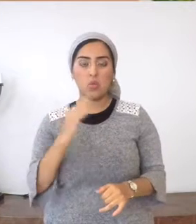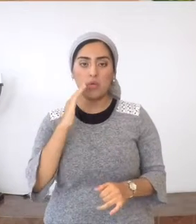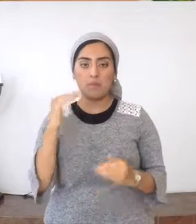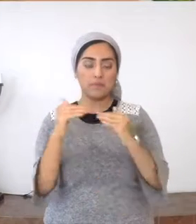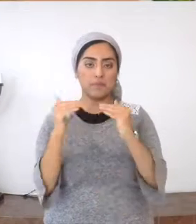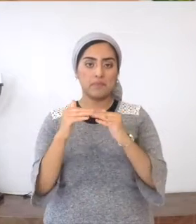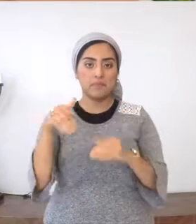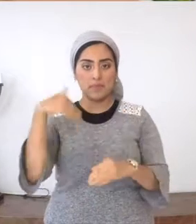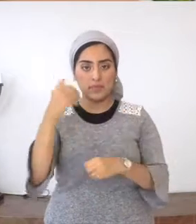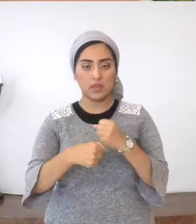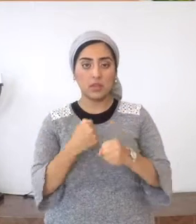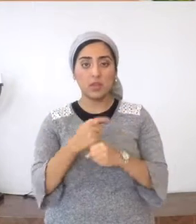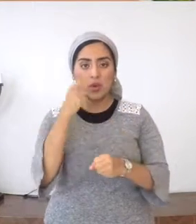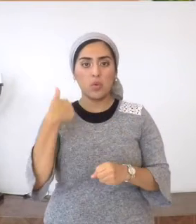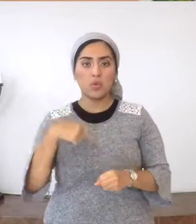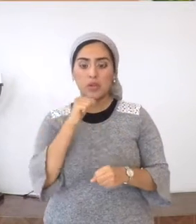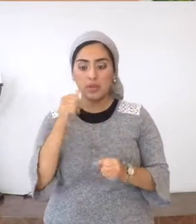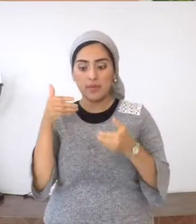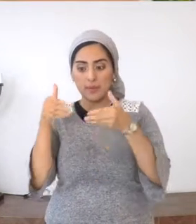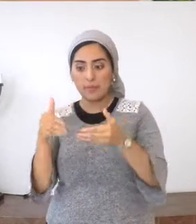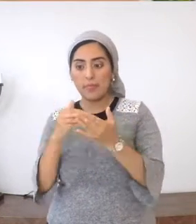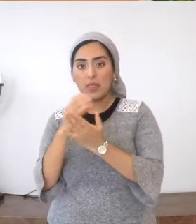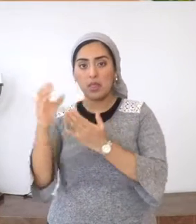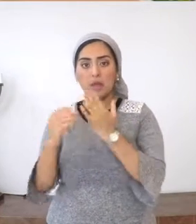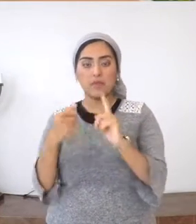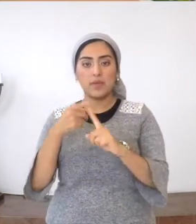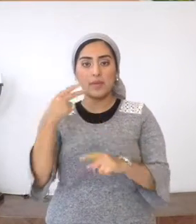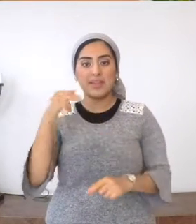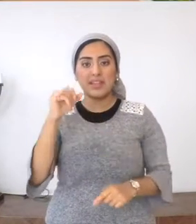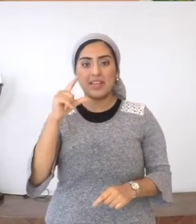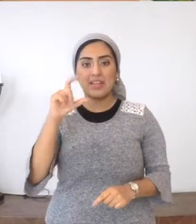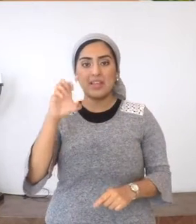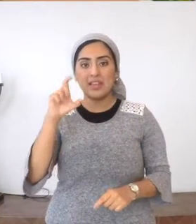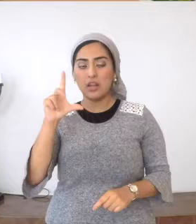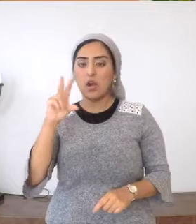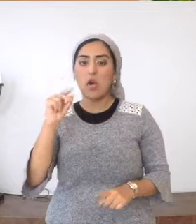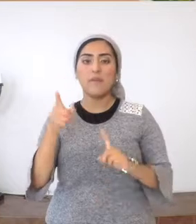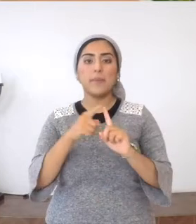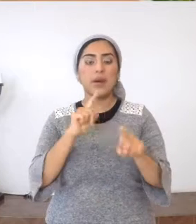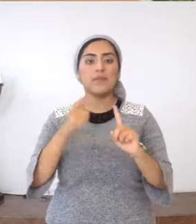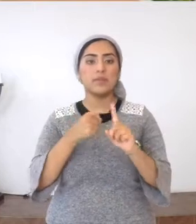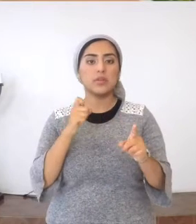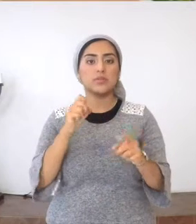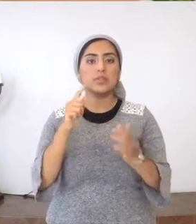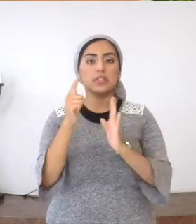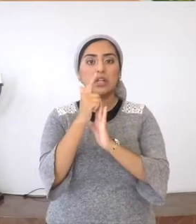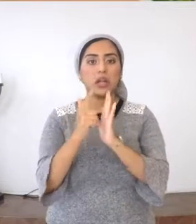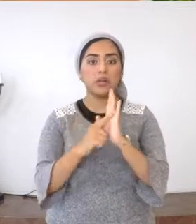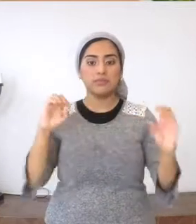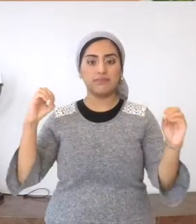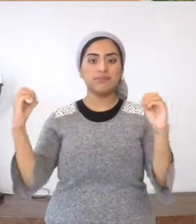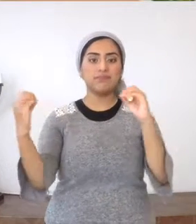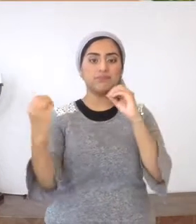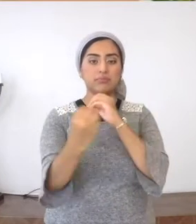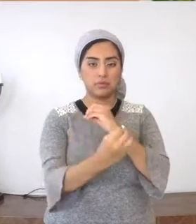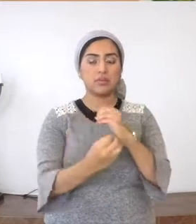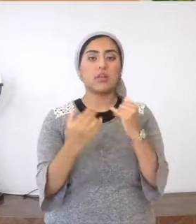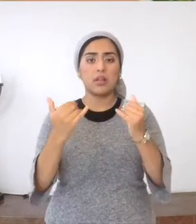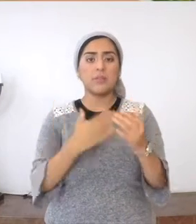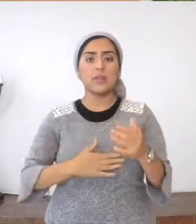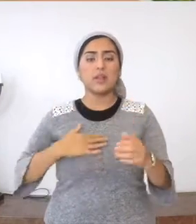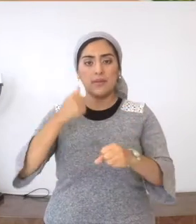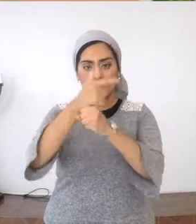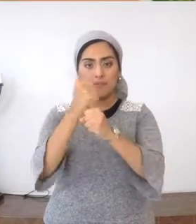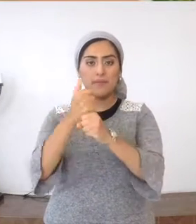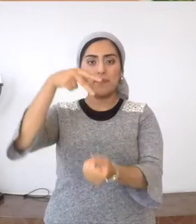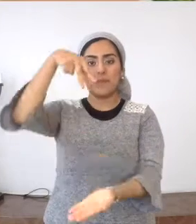Allá Tanto la amada Casa de Judá Como nosotros Coincidimos Porque nosotros No nos basamos Al calendario de Gilel Sino a la ley Del equinoccio